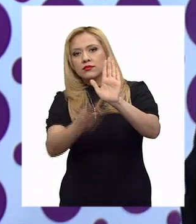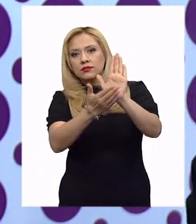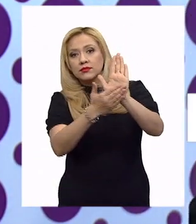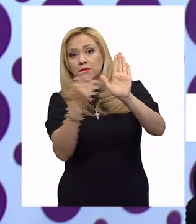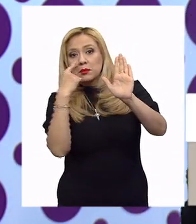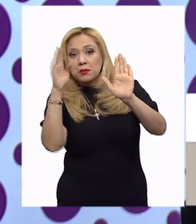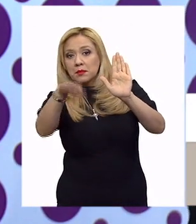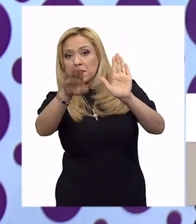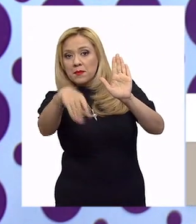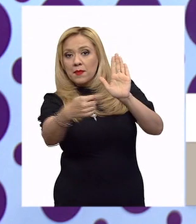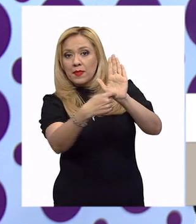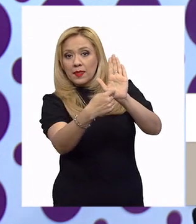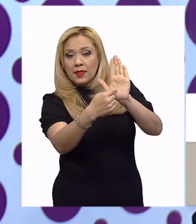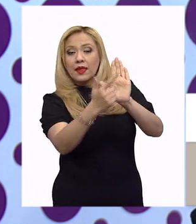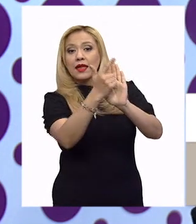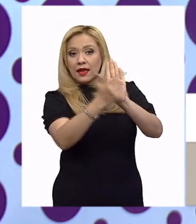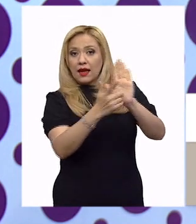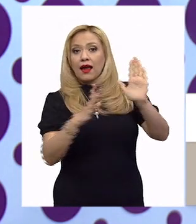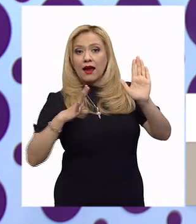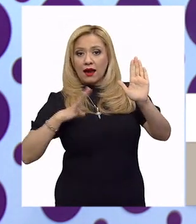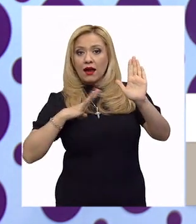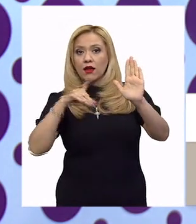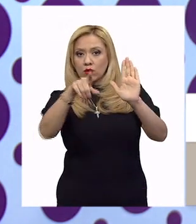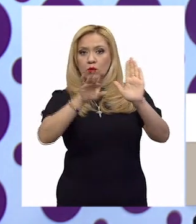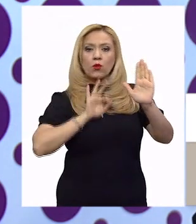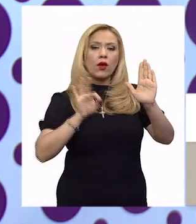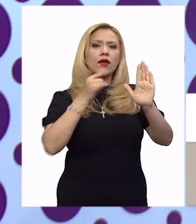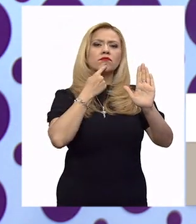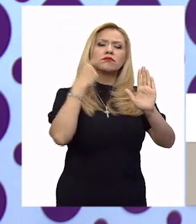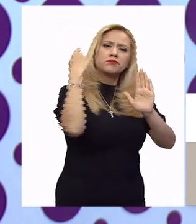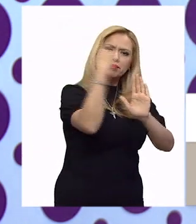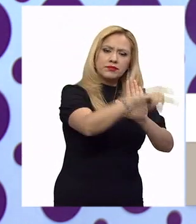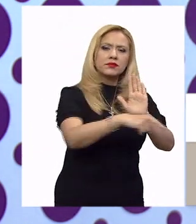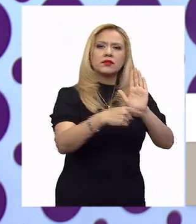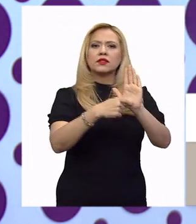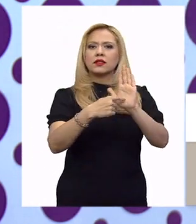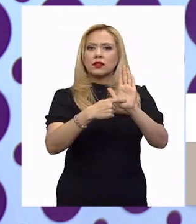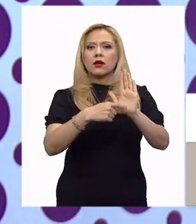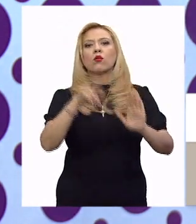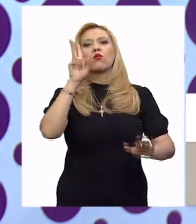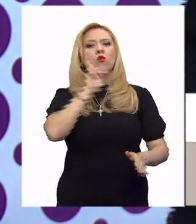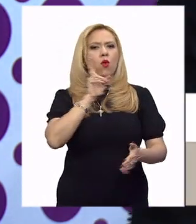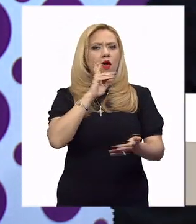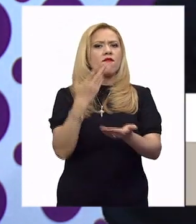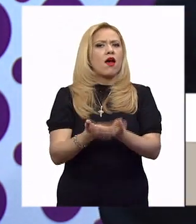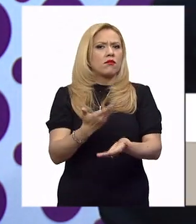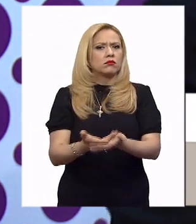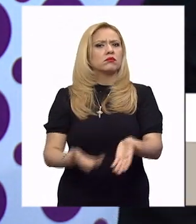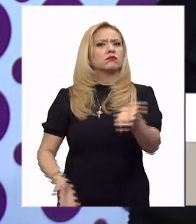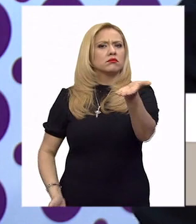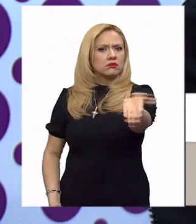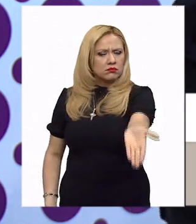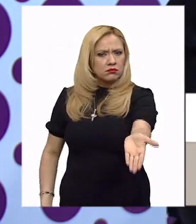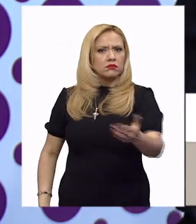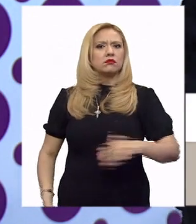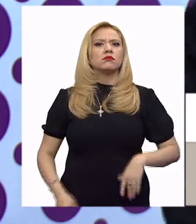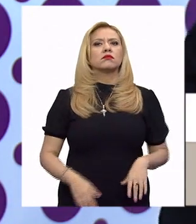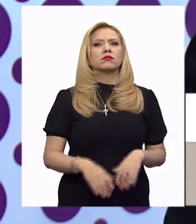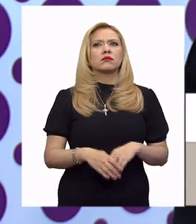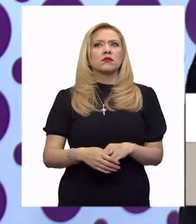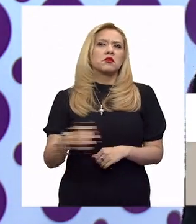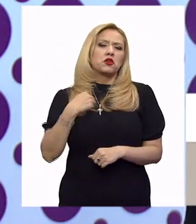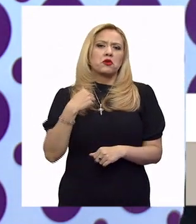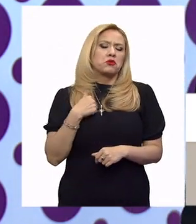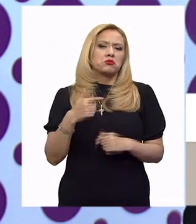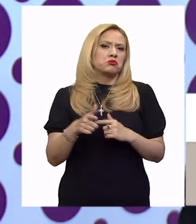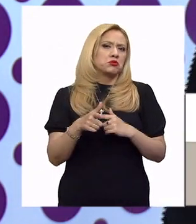llegar, avisar de que ha sucedido una cosa, que hemos visto esto, aportar nuestras pruebas y podernos tranquilamente apartar del proceso y decir, yo sigo con